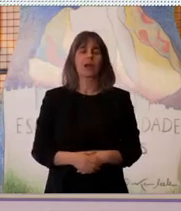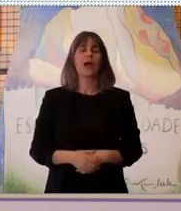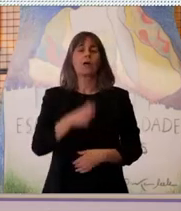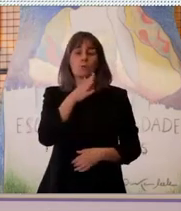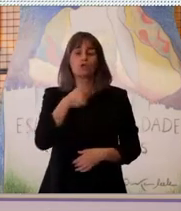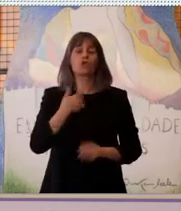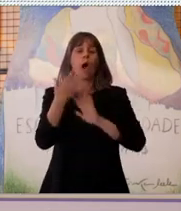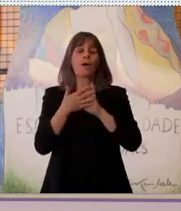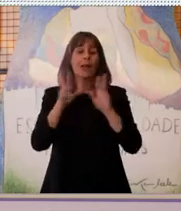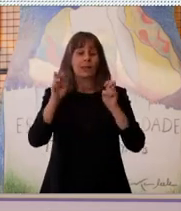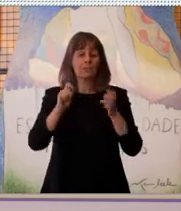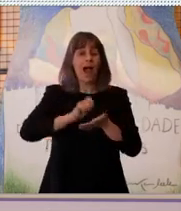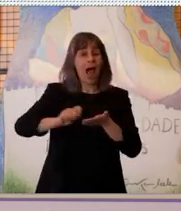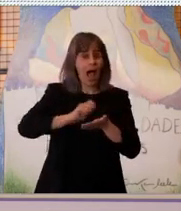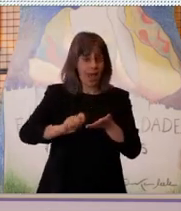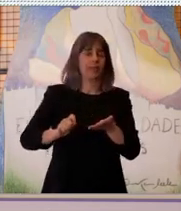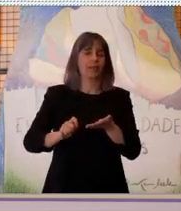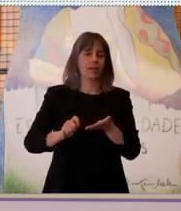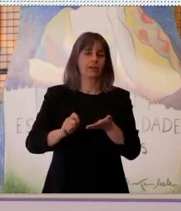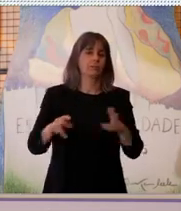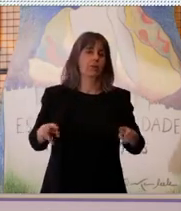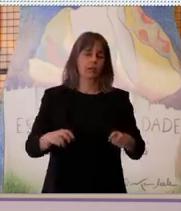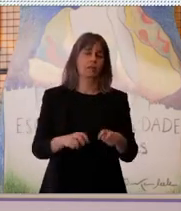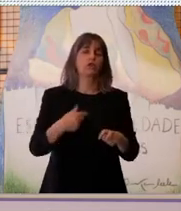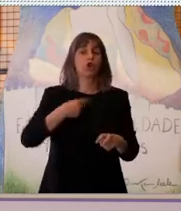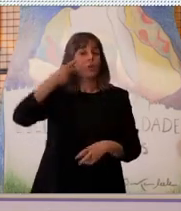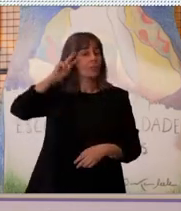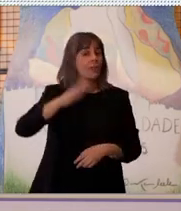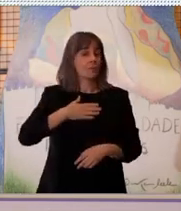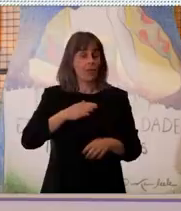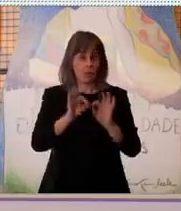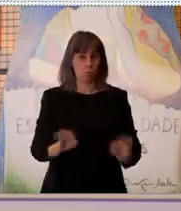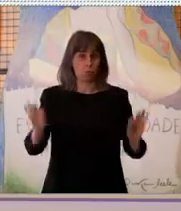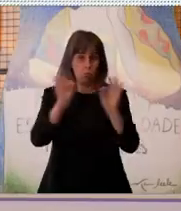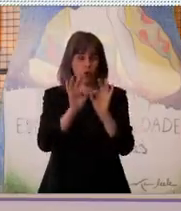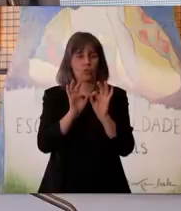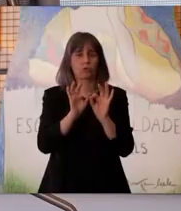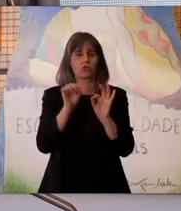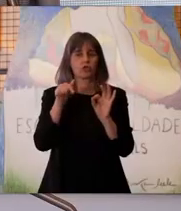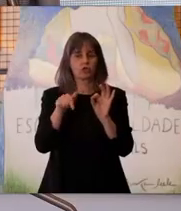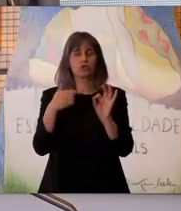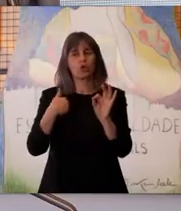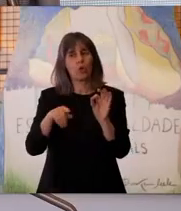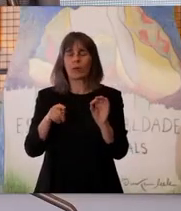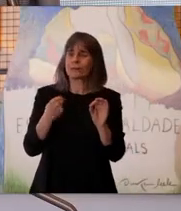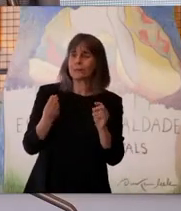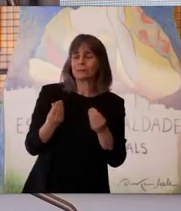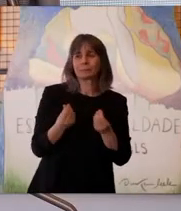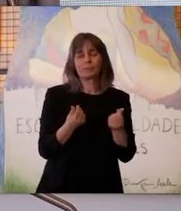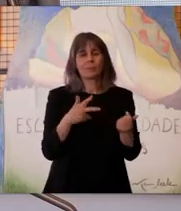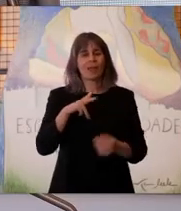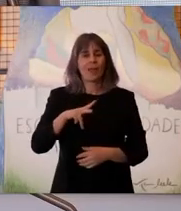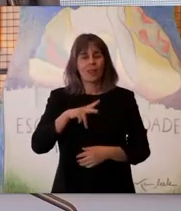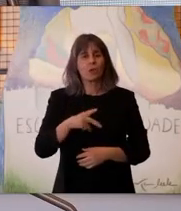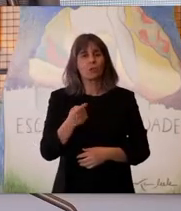la agenda al principio porque yo en mi experiencia podemos tengo un poco clavada la espina de